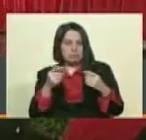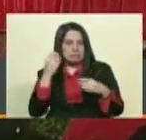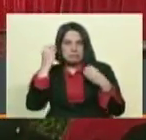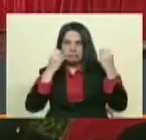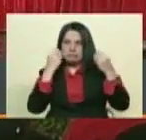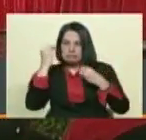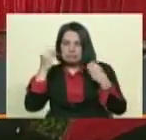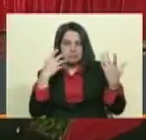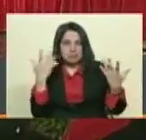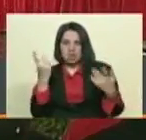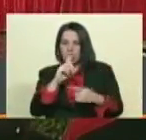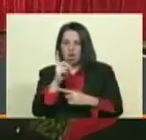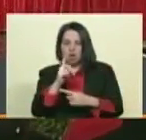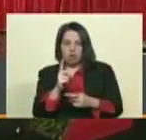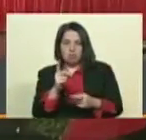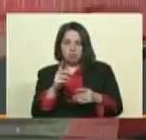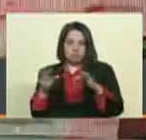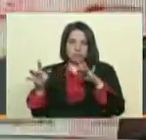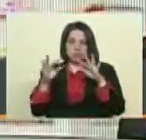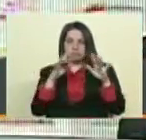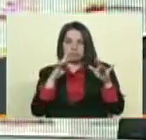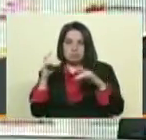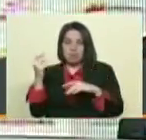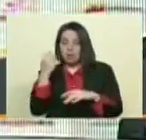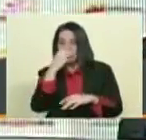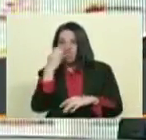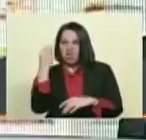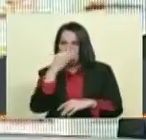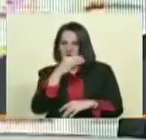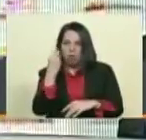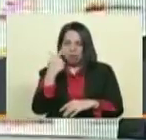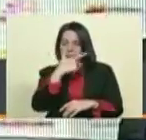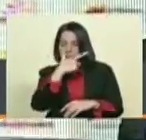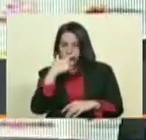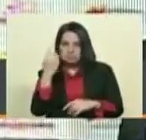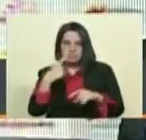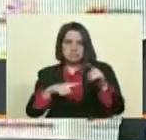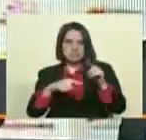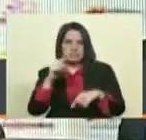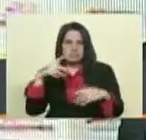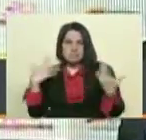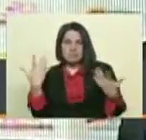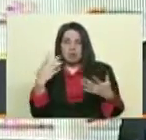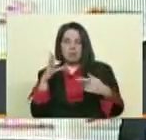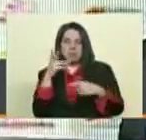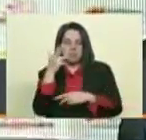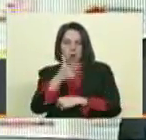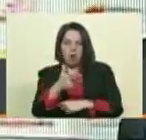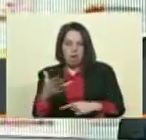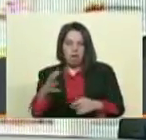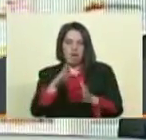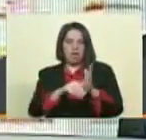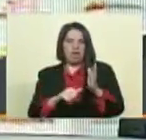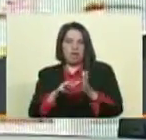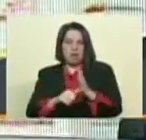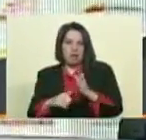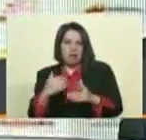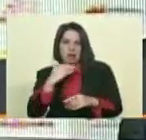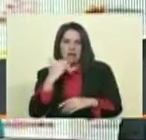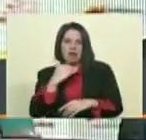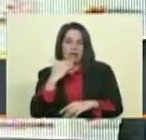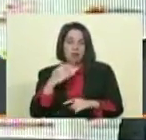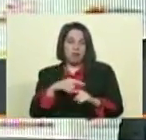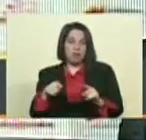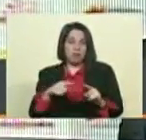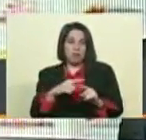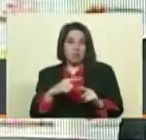cómo no caer en la tentación de la droga, de la violencia, de la pistola, del atraco, ¿verdad? De eso sabemos